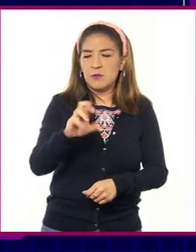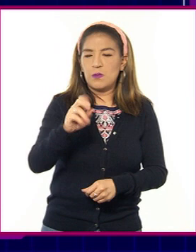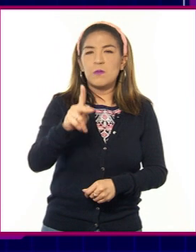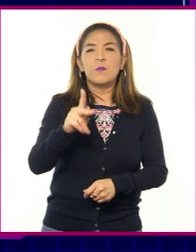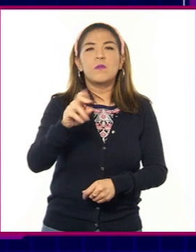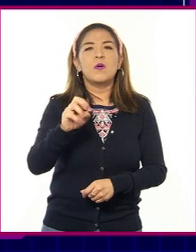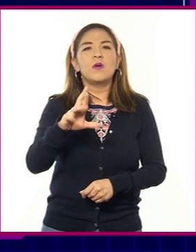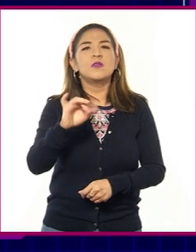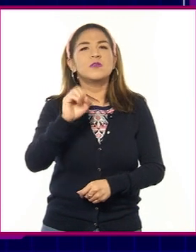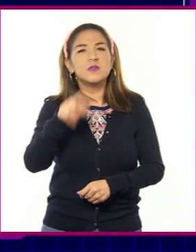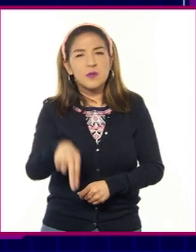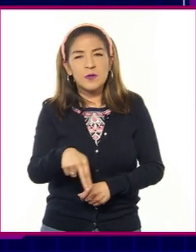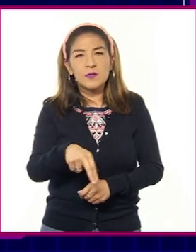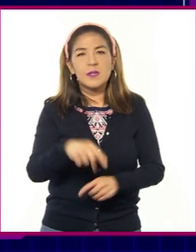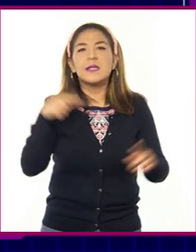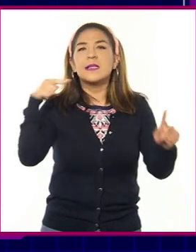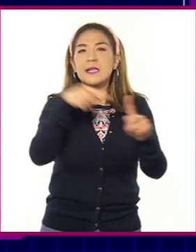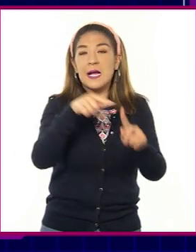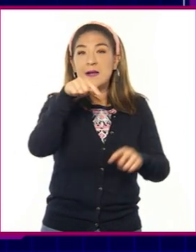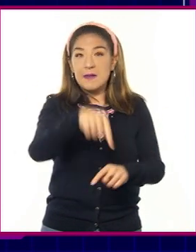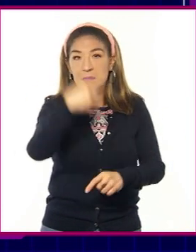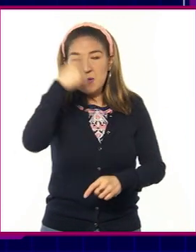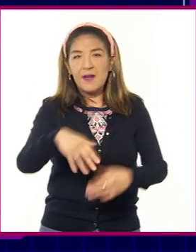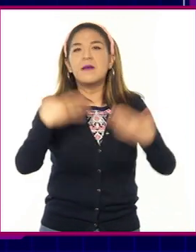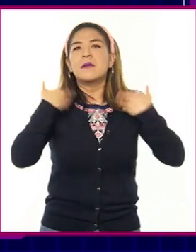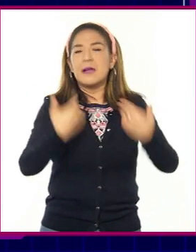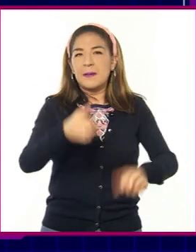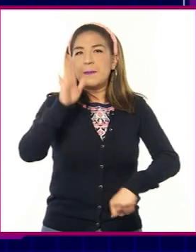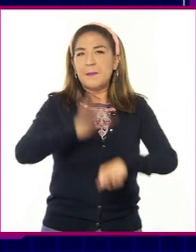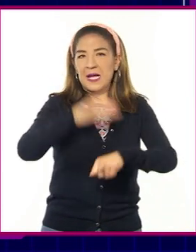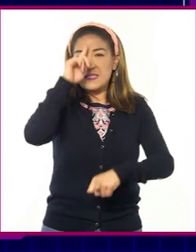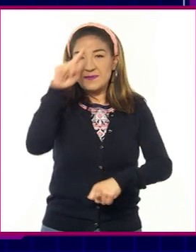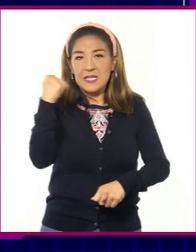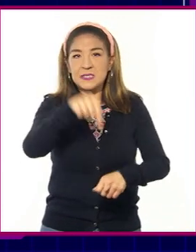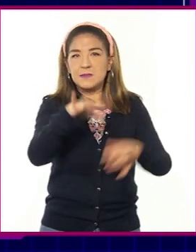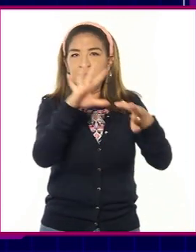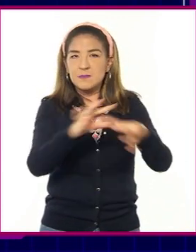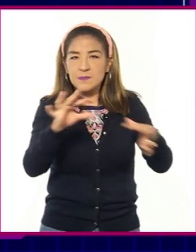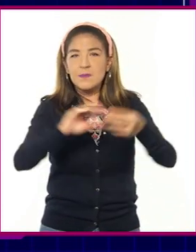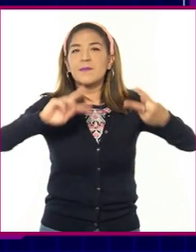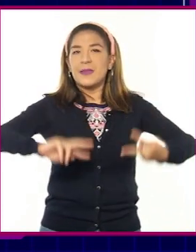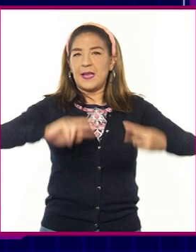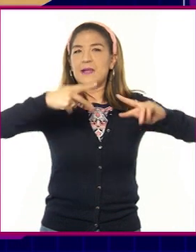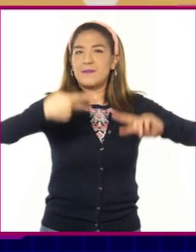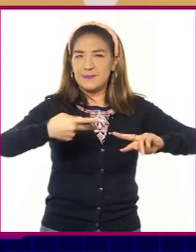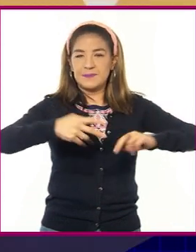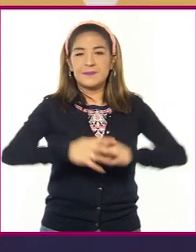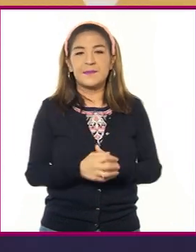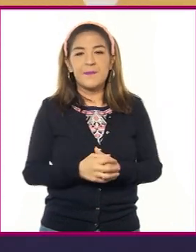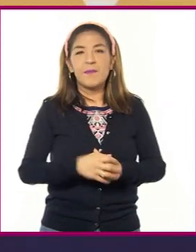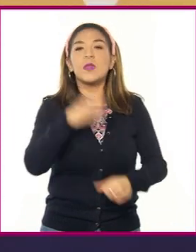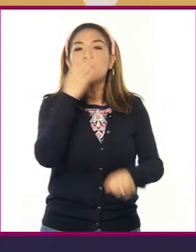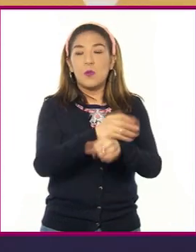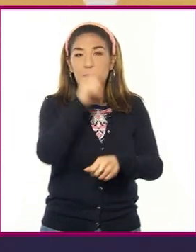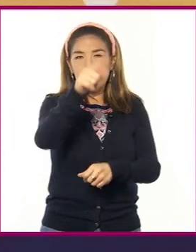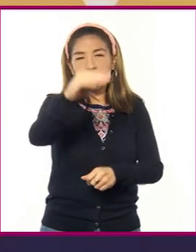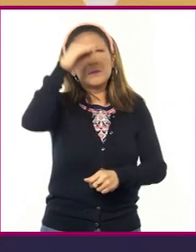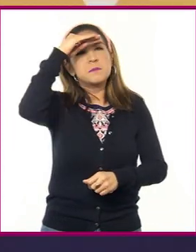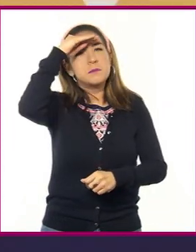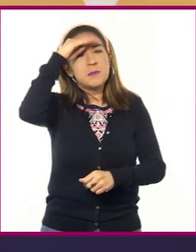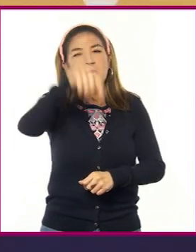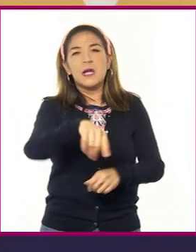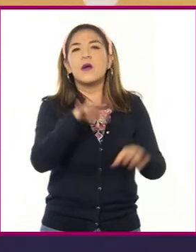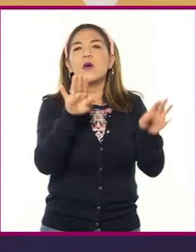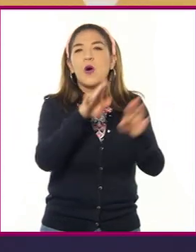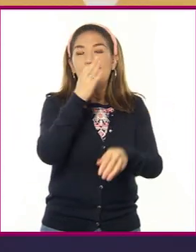directa, porque se puede partir de esta para facilitar el planteamiento de la inversa. Los invito a que reflexionen en lo que